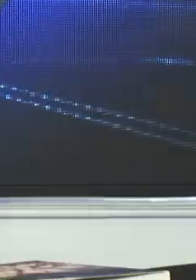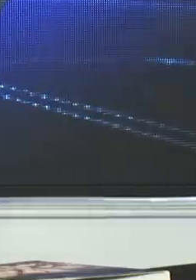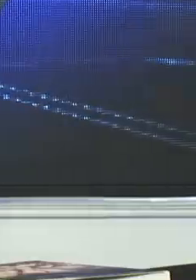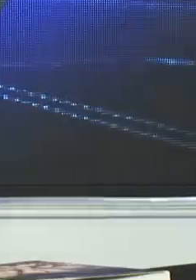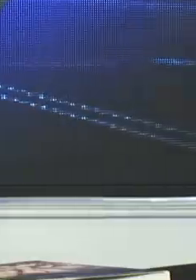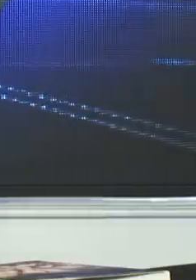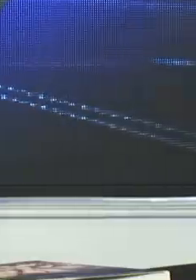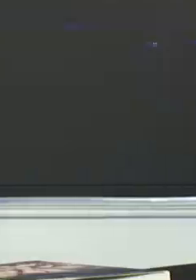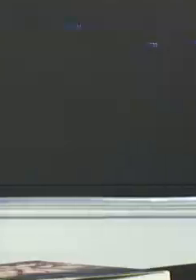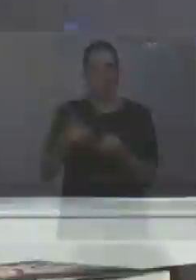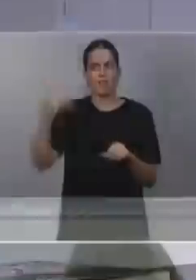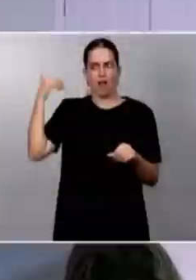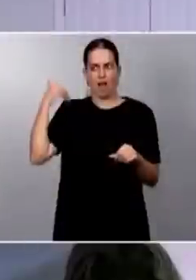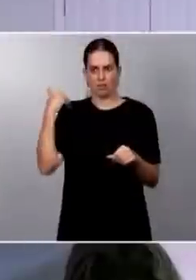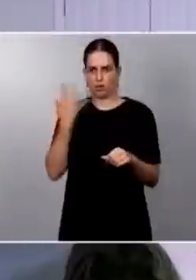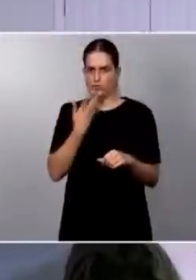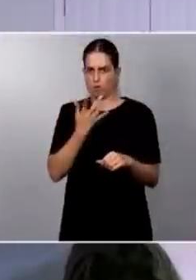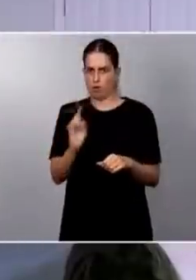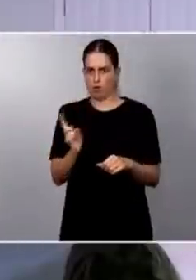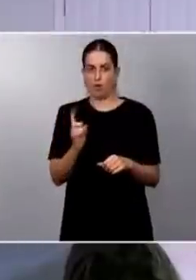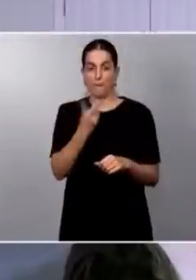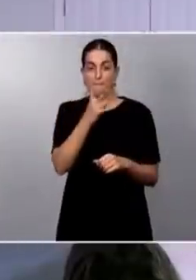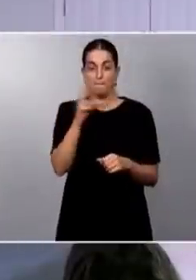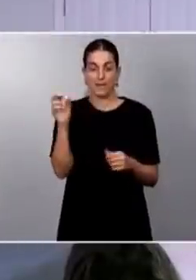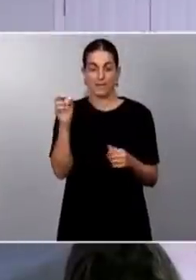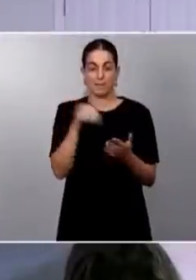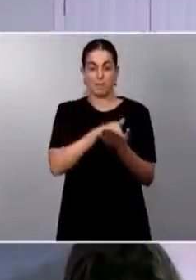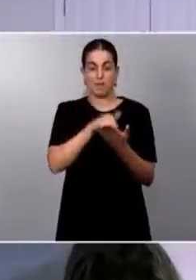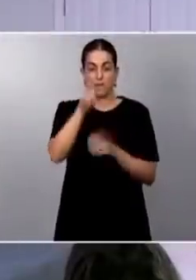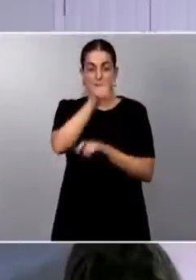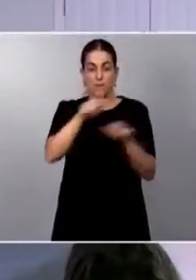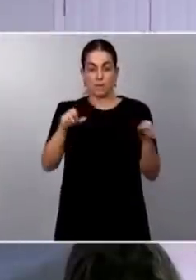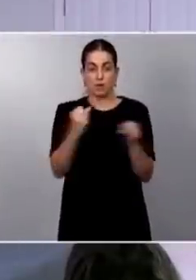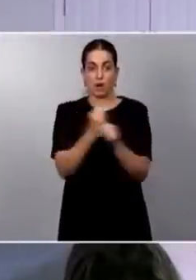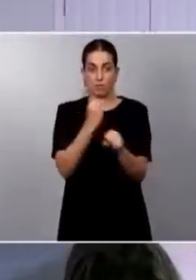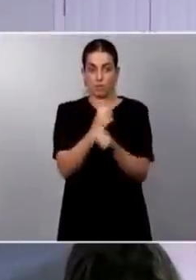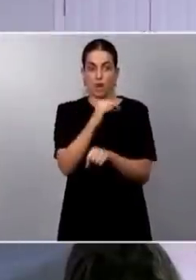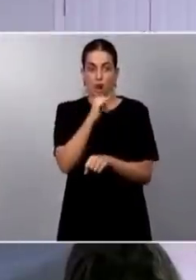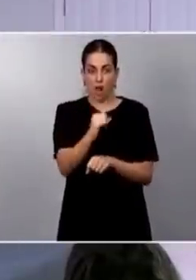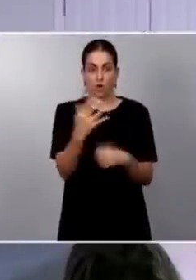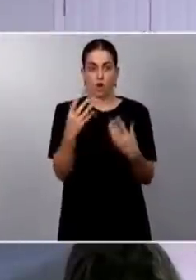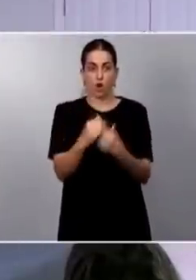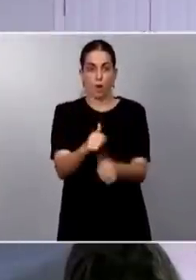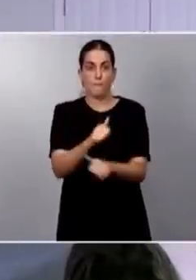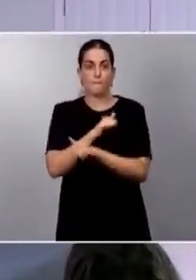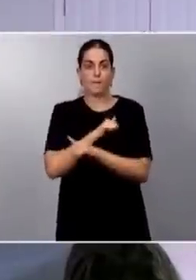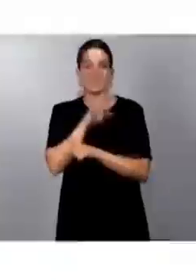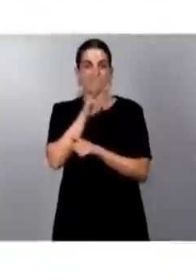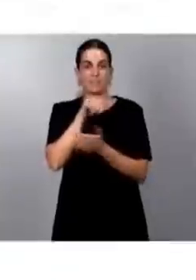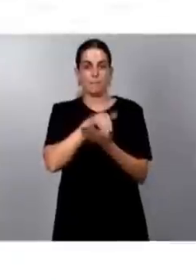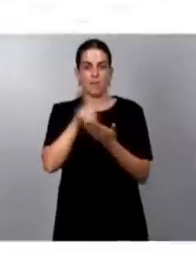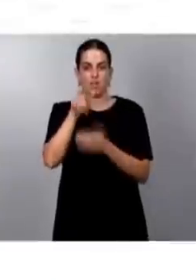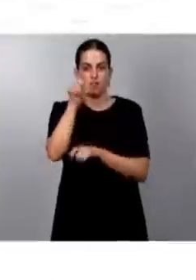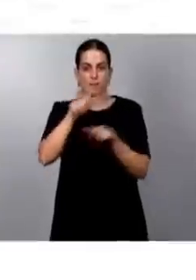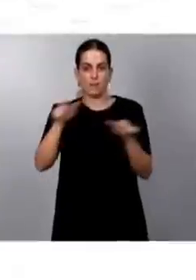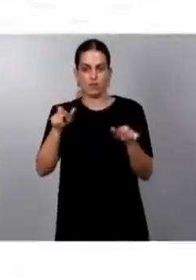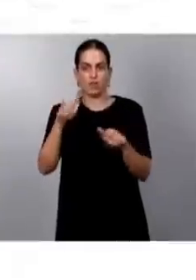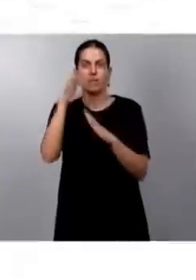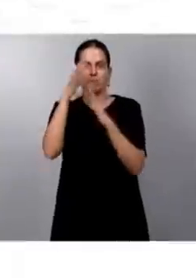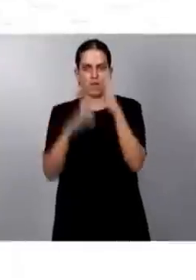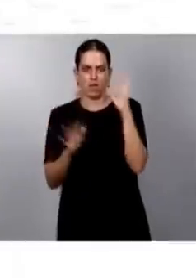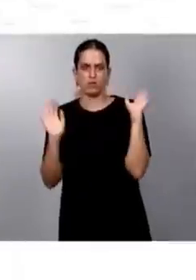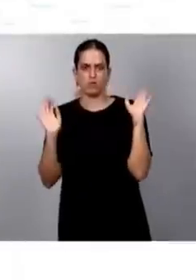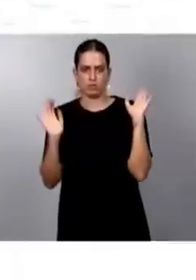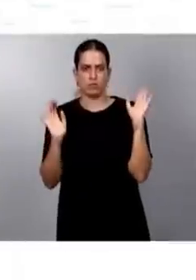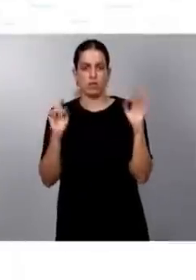un par de apuntes más. Uno, acerca de la vanidad de Sánchez. Vamos, ha hablado como si el mundo hubiera sido